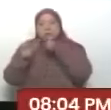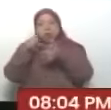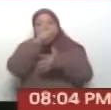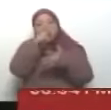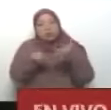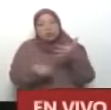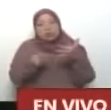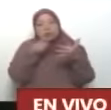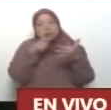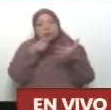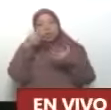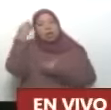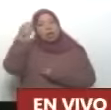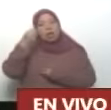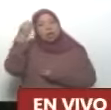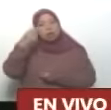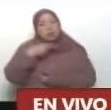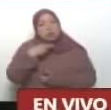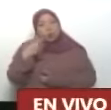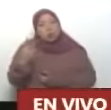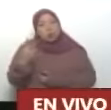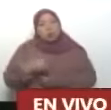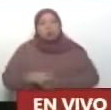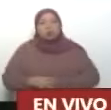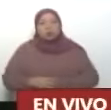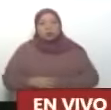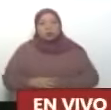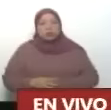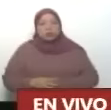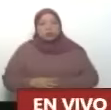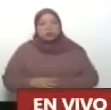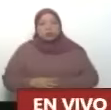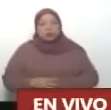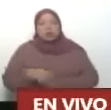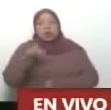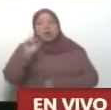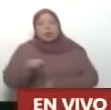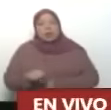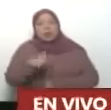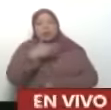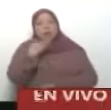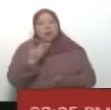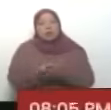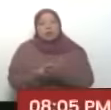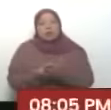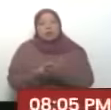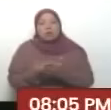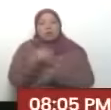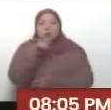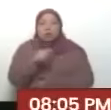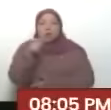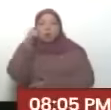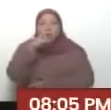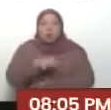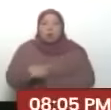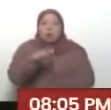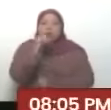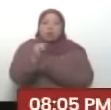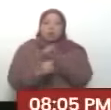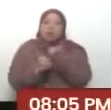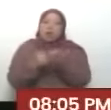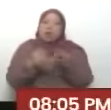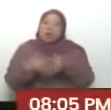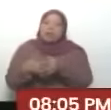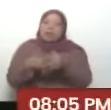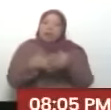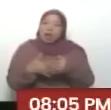Es una reflexión que hago en voz alta. Así es. ¿Qué te parece a ti? Bien, quisiera agregar un texto más que lo dijo también el portavoz del Departamento de Estado.